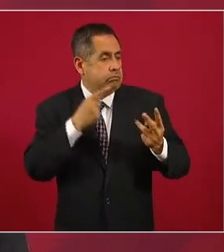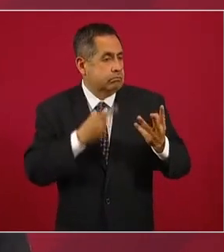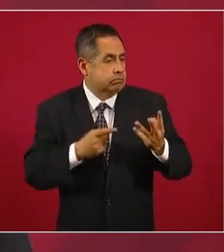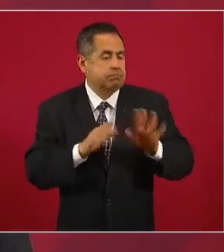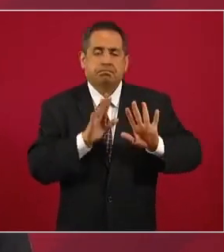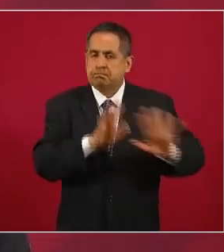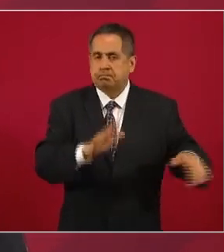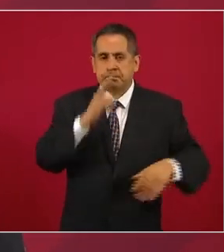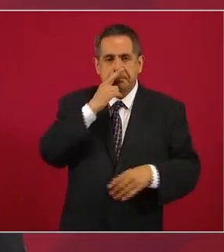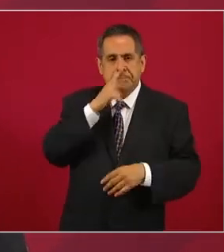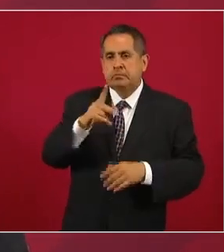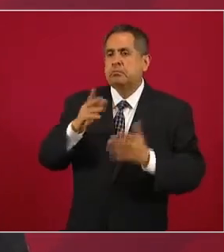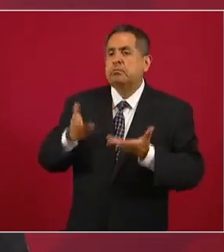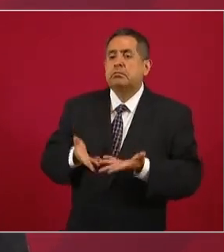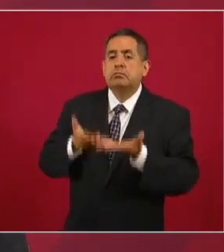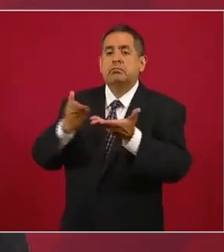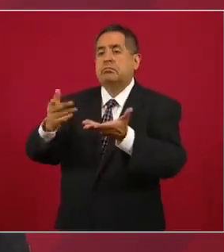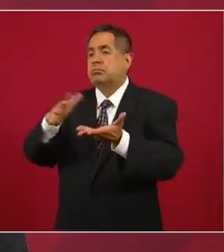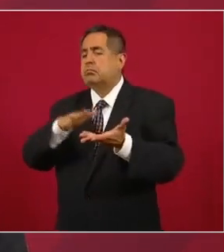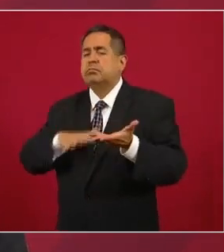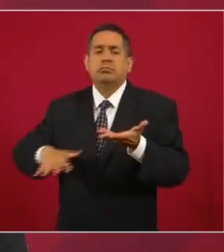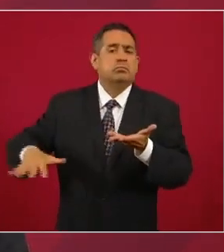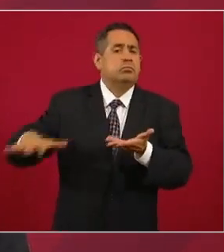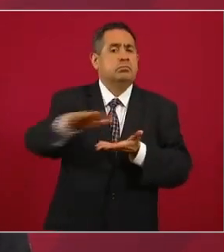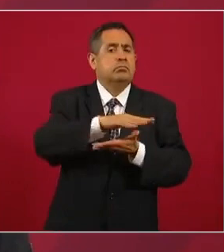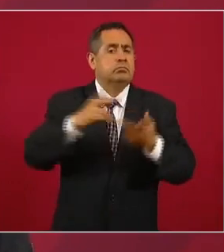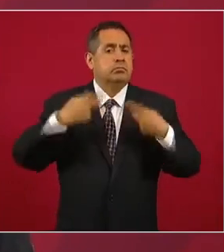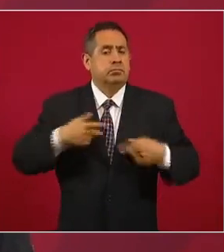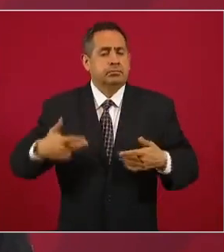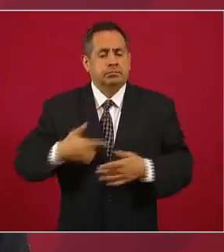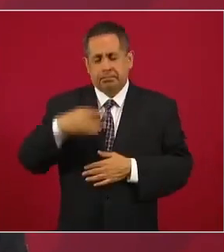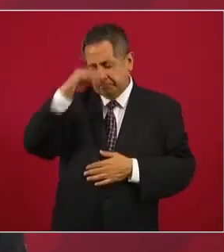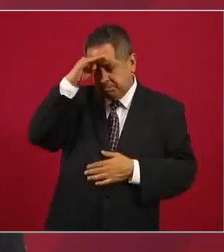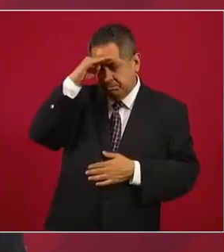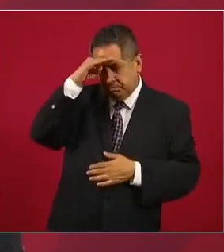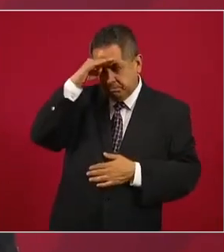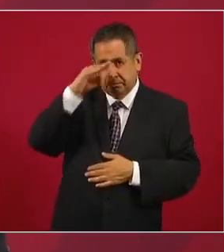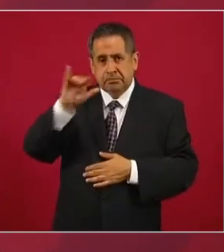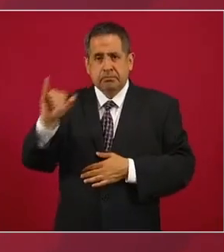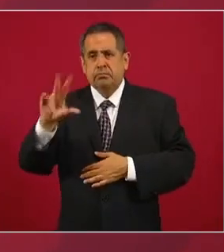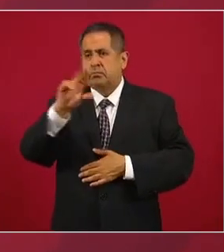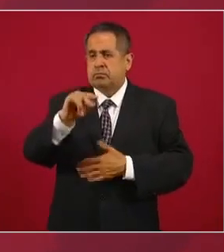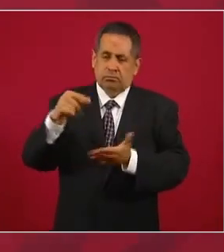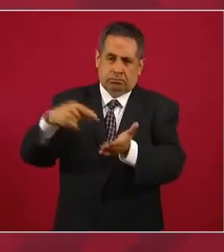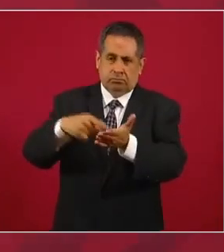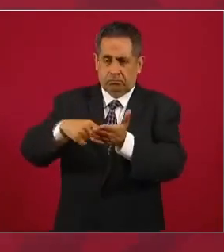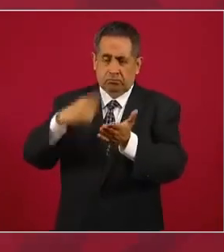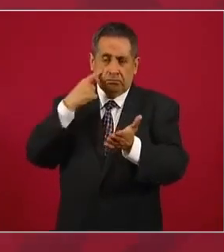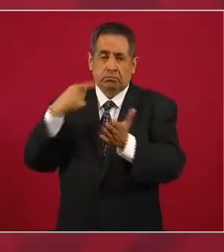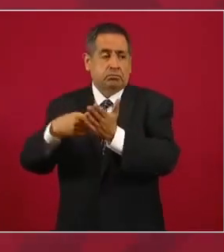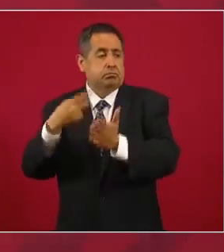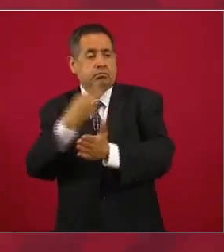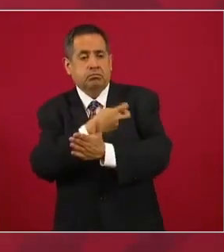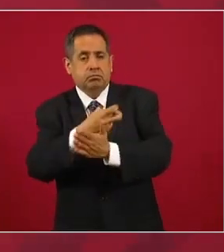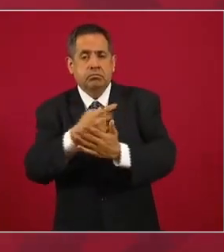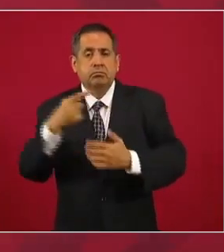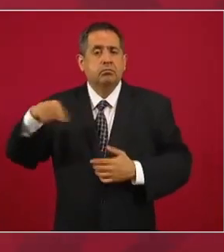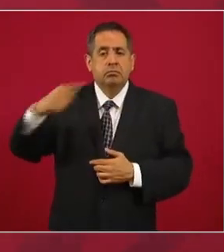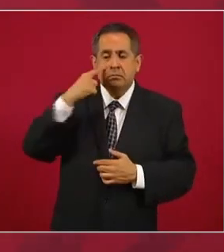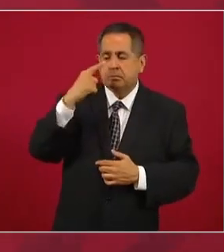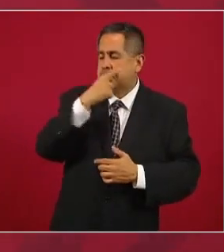amerita ser puesto a la consideración de la ciudadanía en un espíritu de